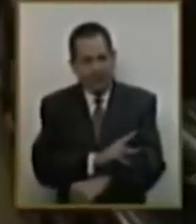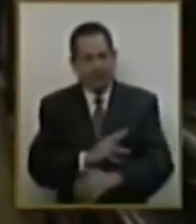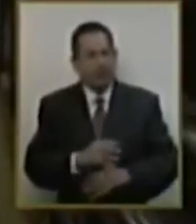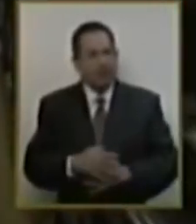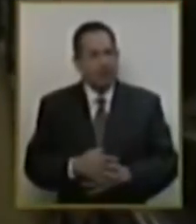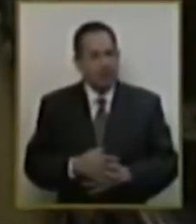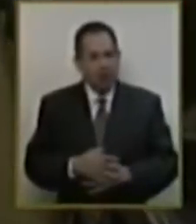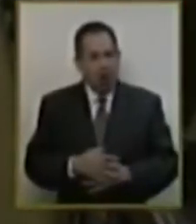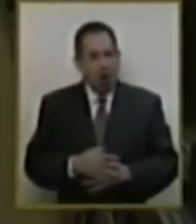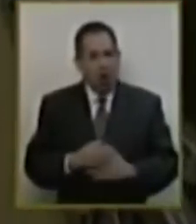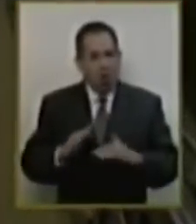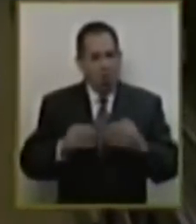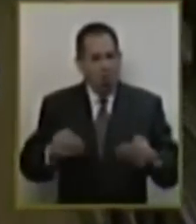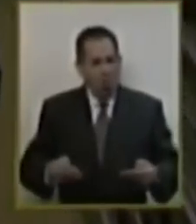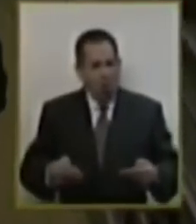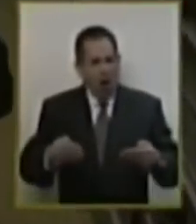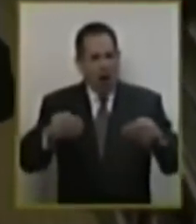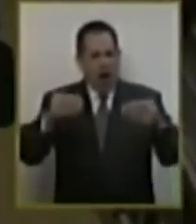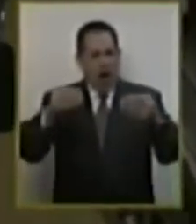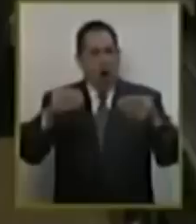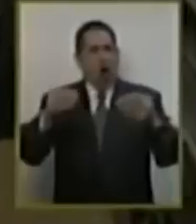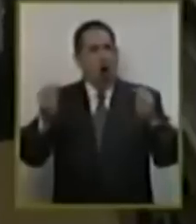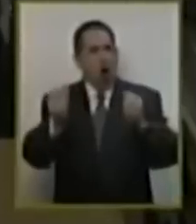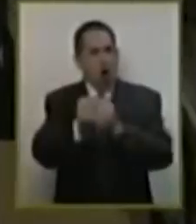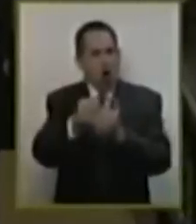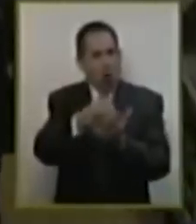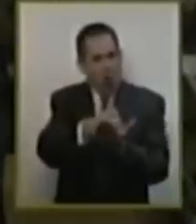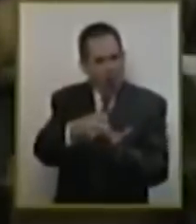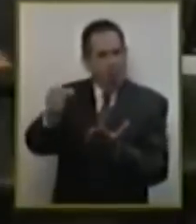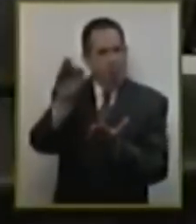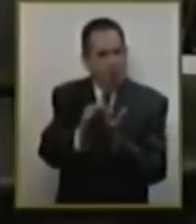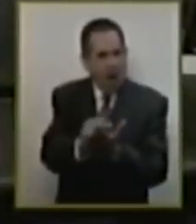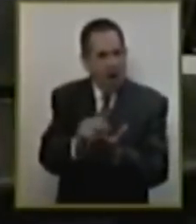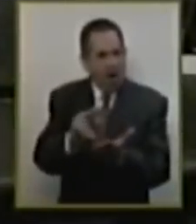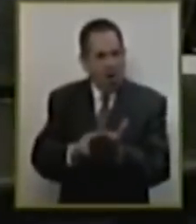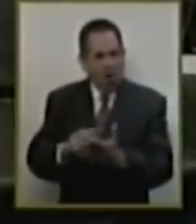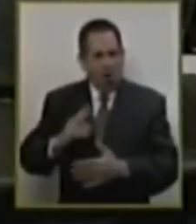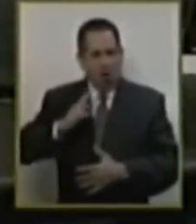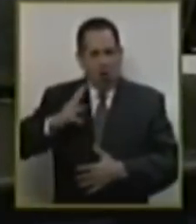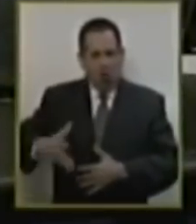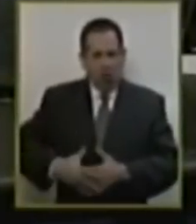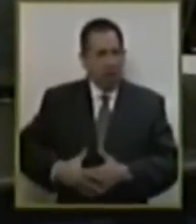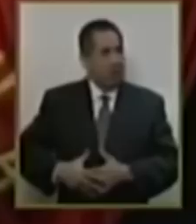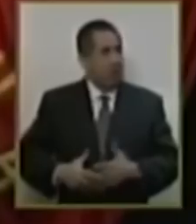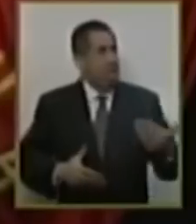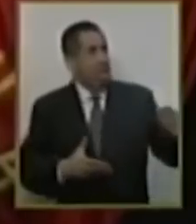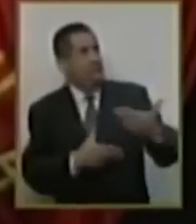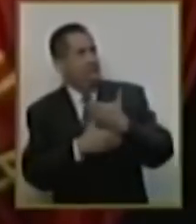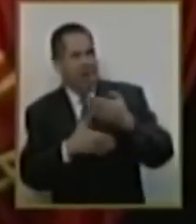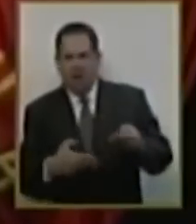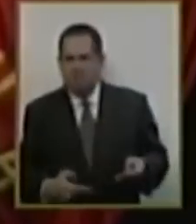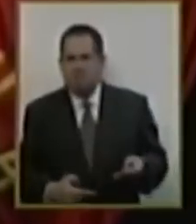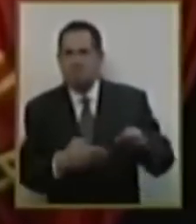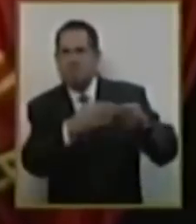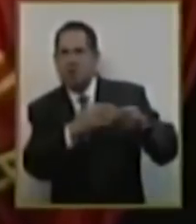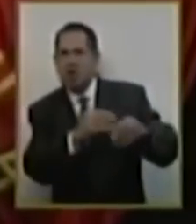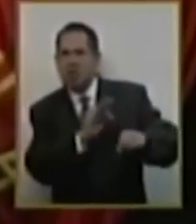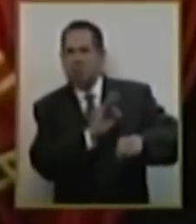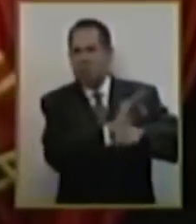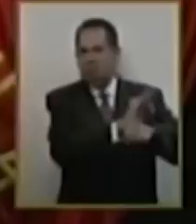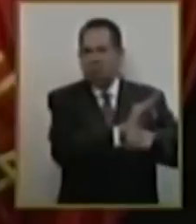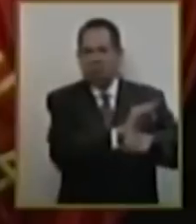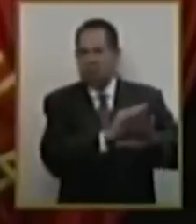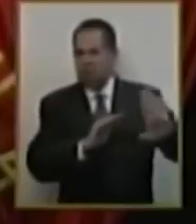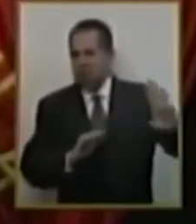murallas de valor y buen juicio que nos protejan del embate y el yugo de todo